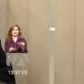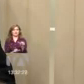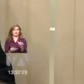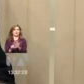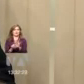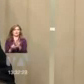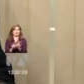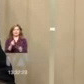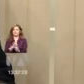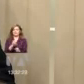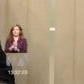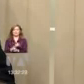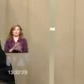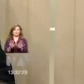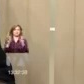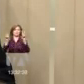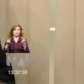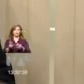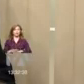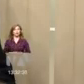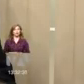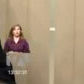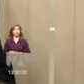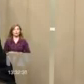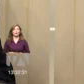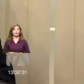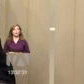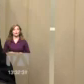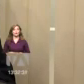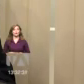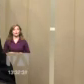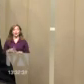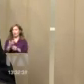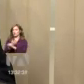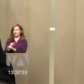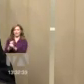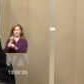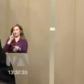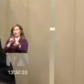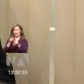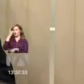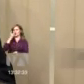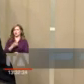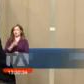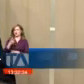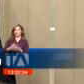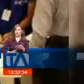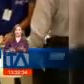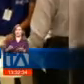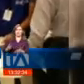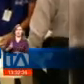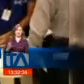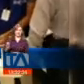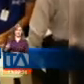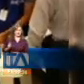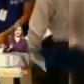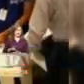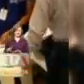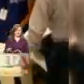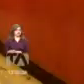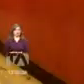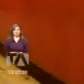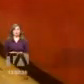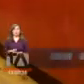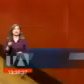legales están trabajando en el tema de la apelación a esa sentencia. Se refiere a una decisión que